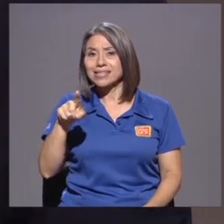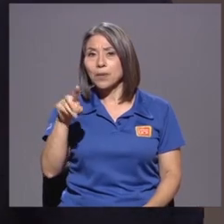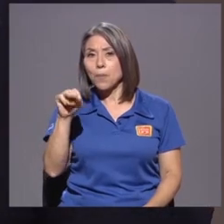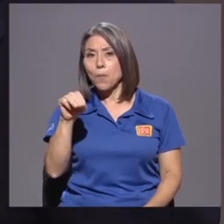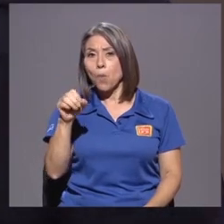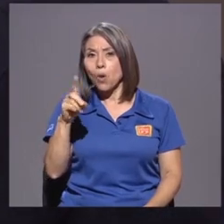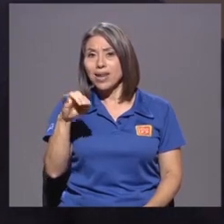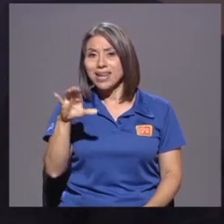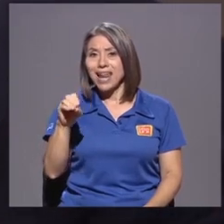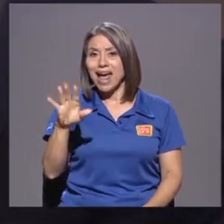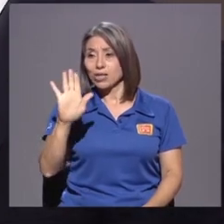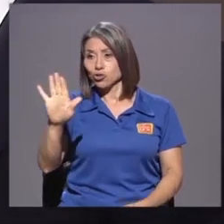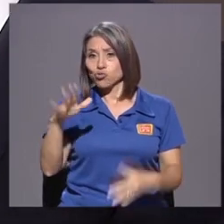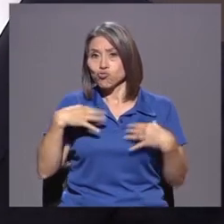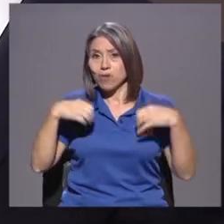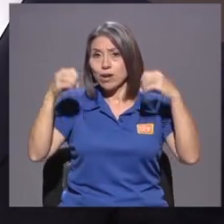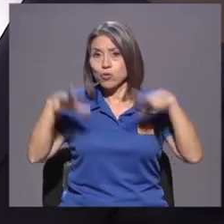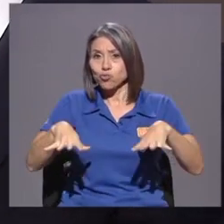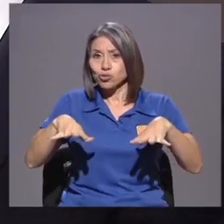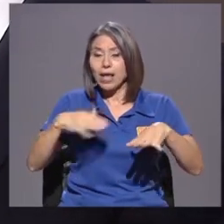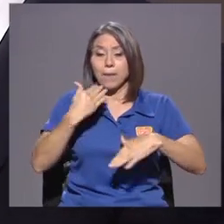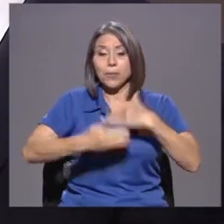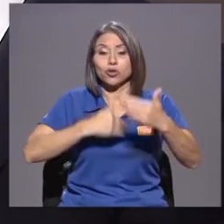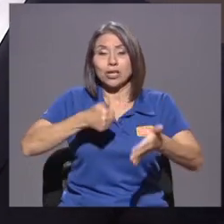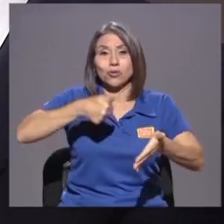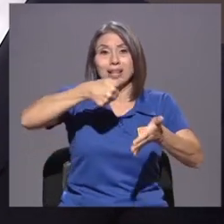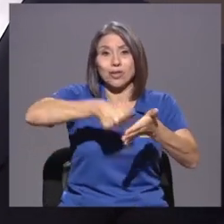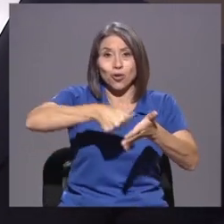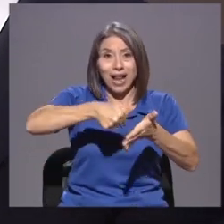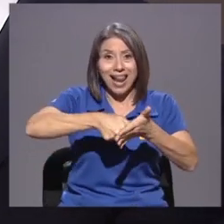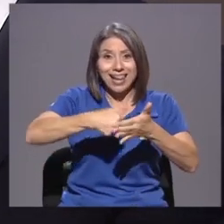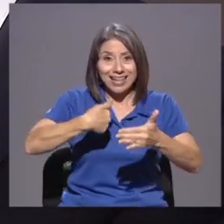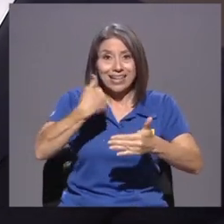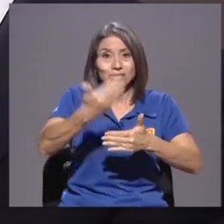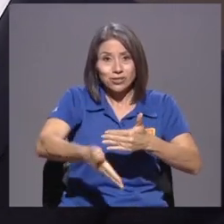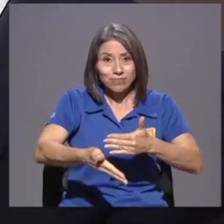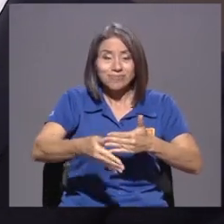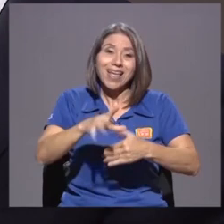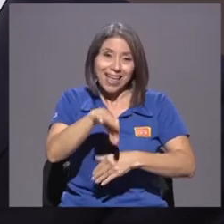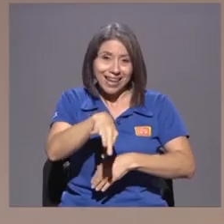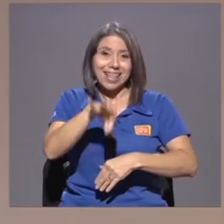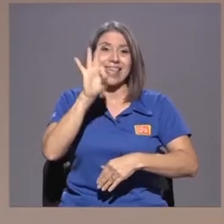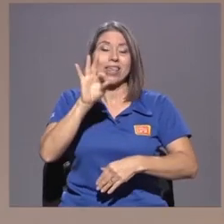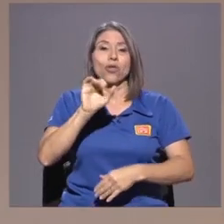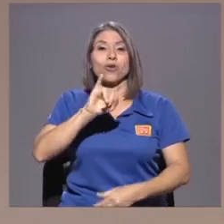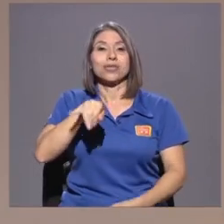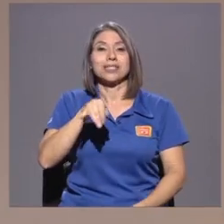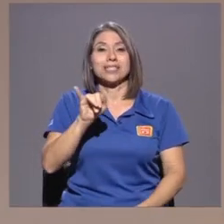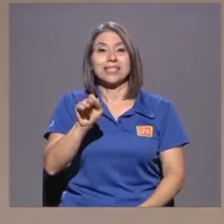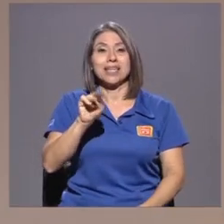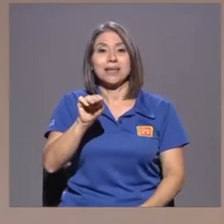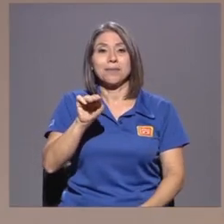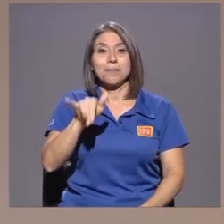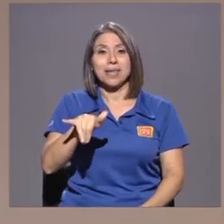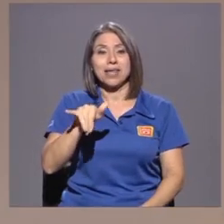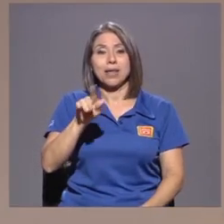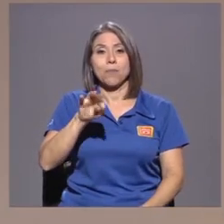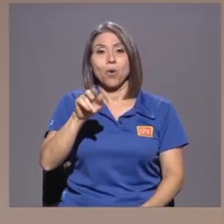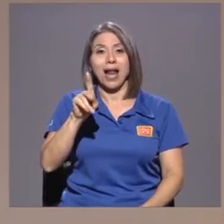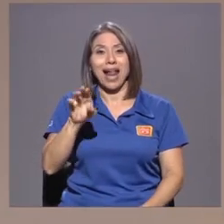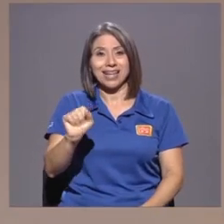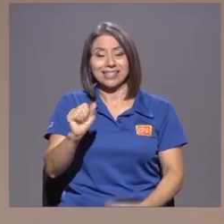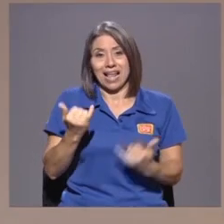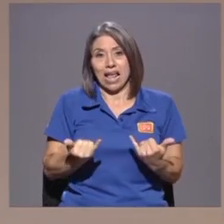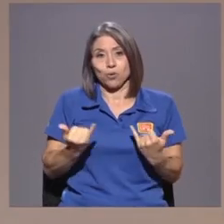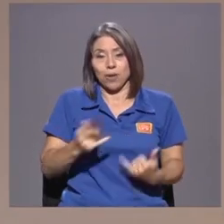electoral que lo siguió terminó siendo elegido jimmy morales el actual presidente un ex comediante